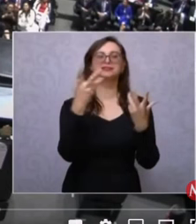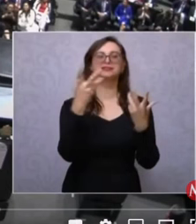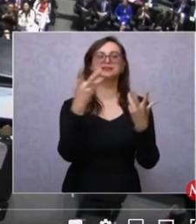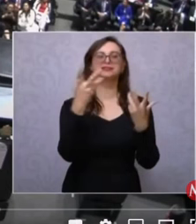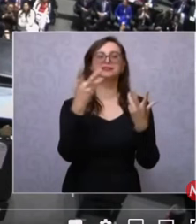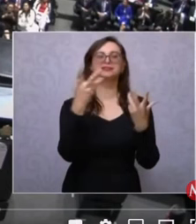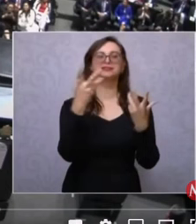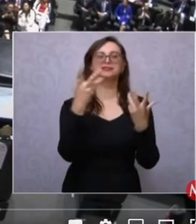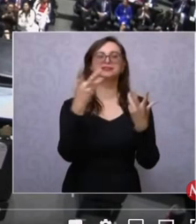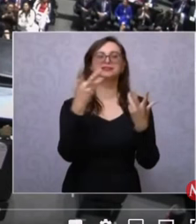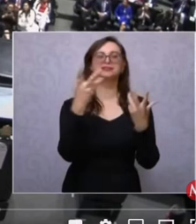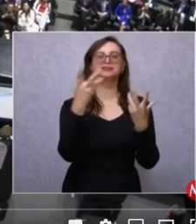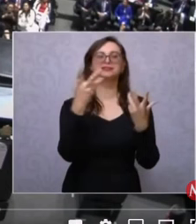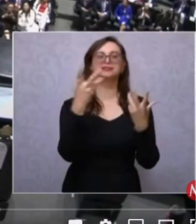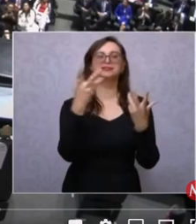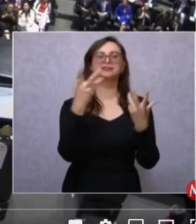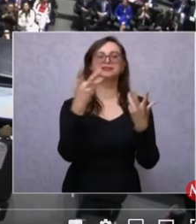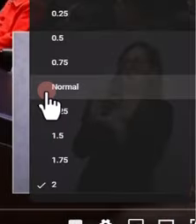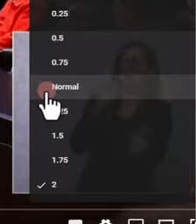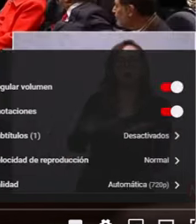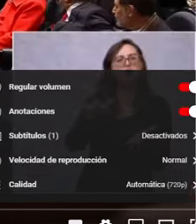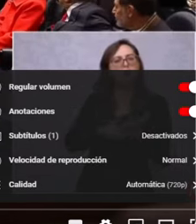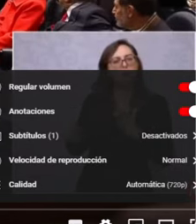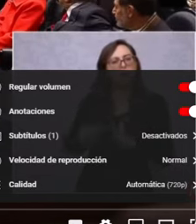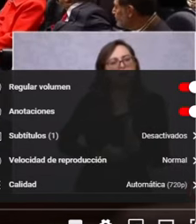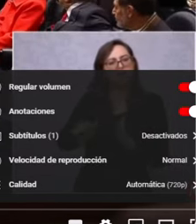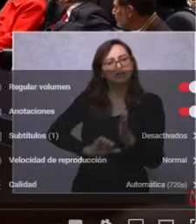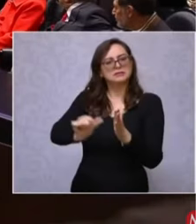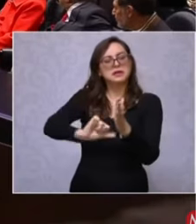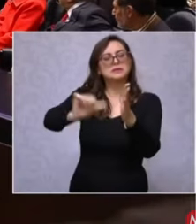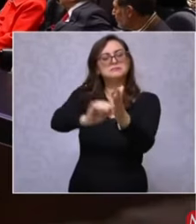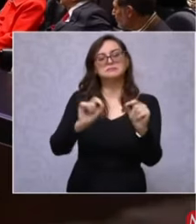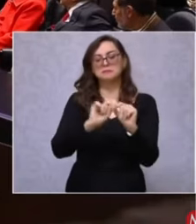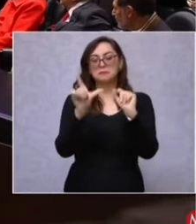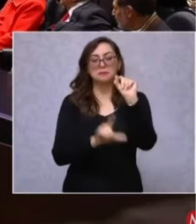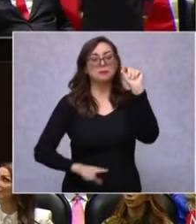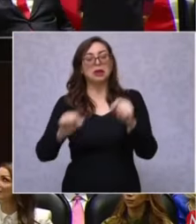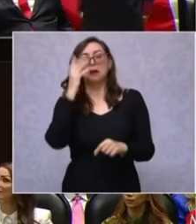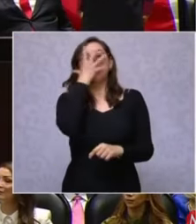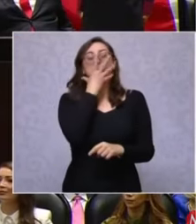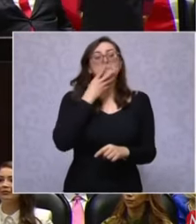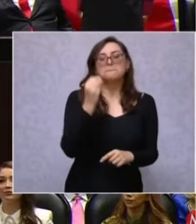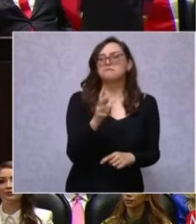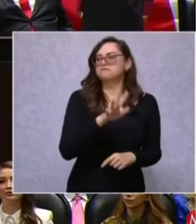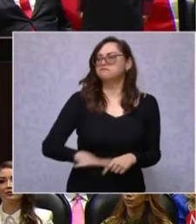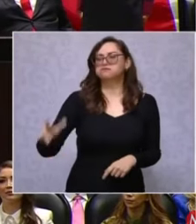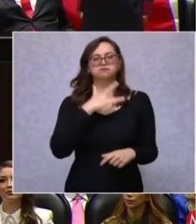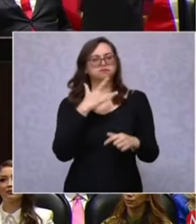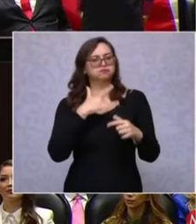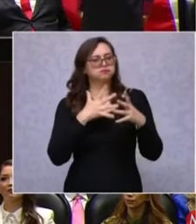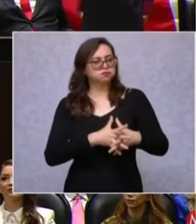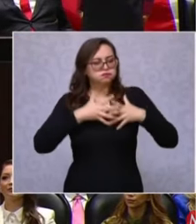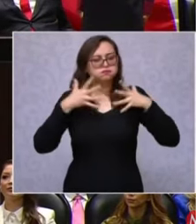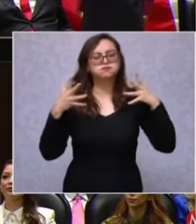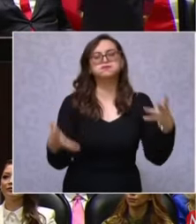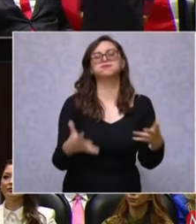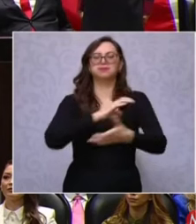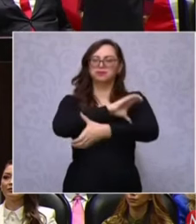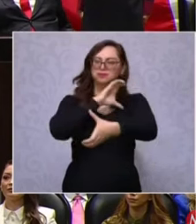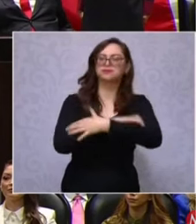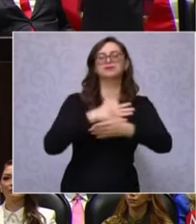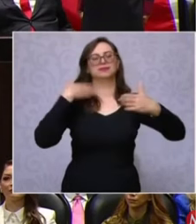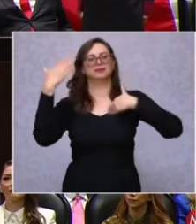Desde luego es algo que hay que reseñar, ¿no? México es un país maravilloso por su pueblo generoso, solidario, alegre,